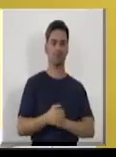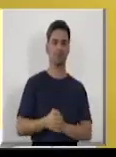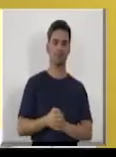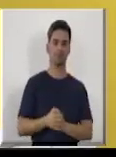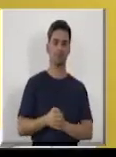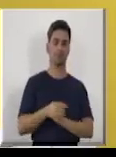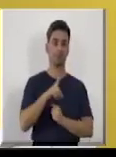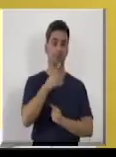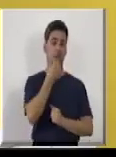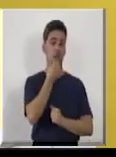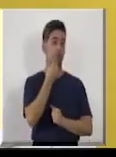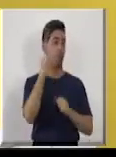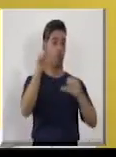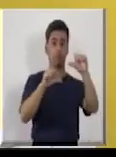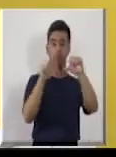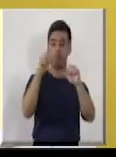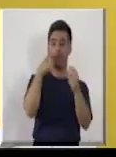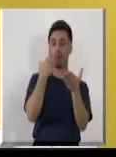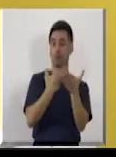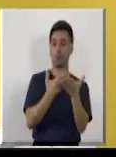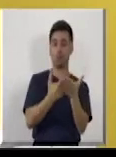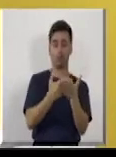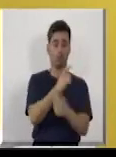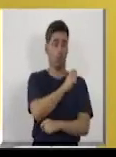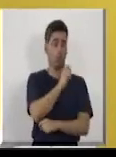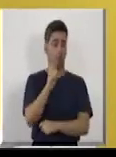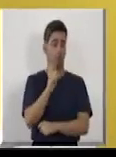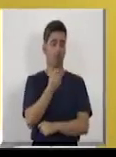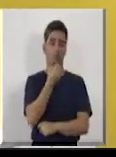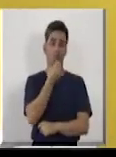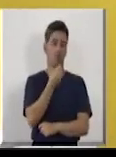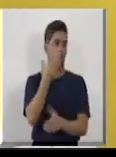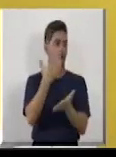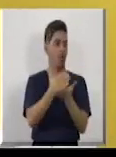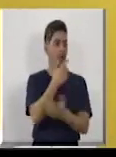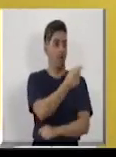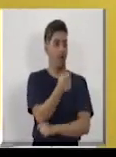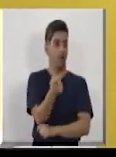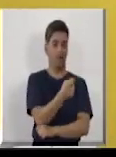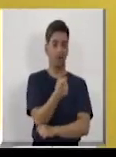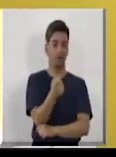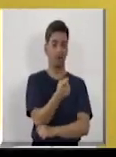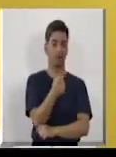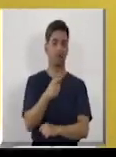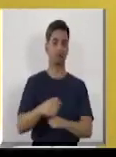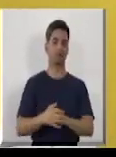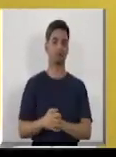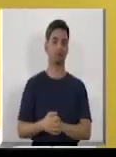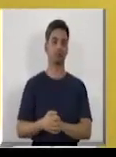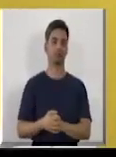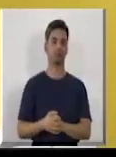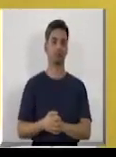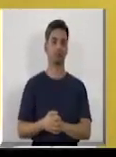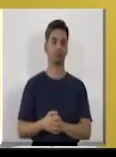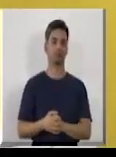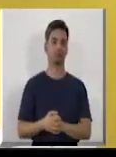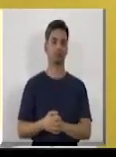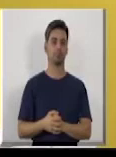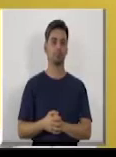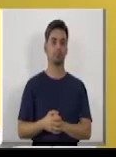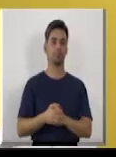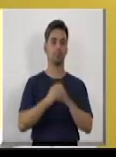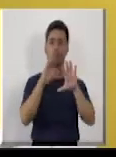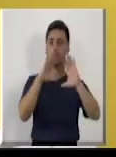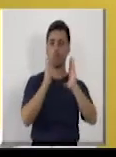experimentos y demostraciones su profesor puede haber hecho en su clase a partir de la dotación con la dotación que contamos en todos